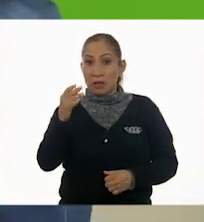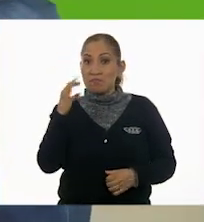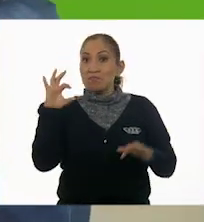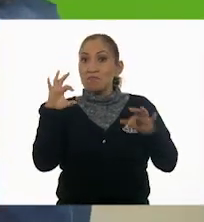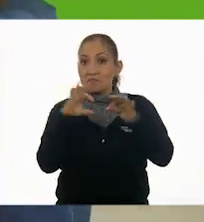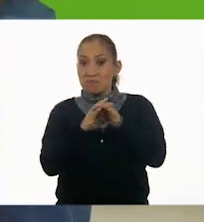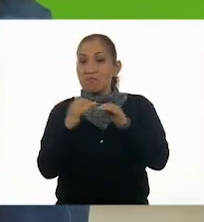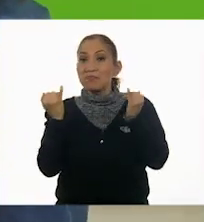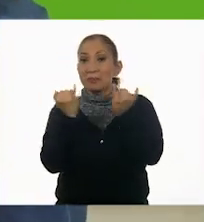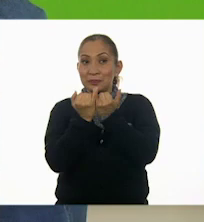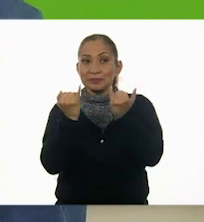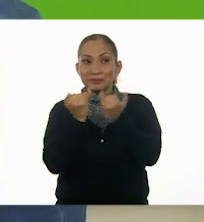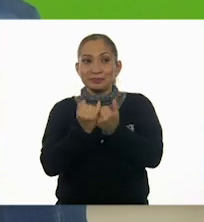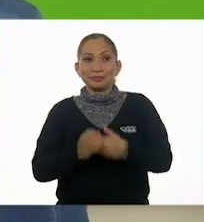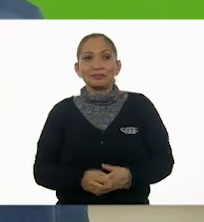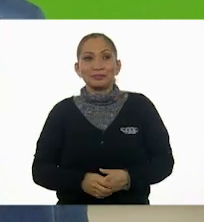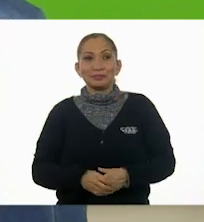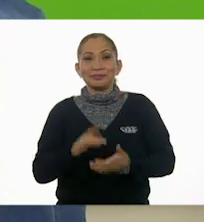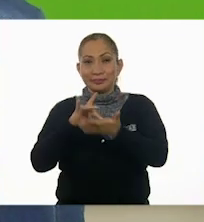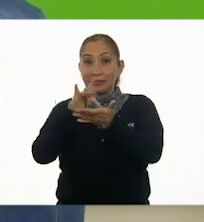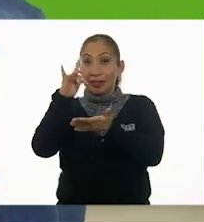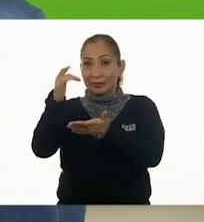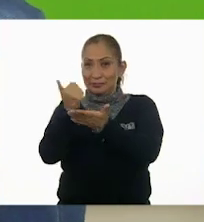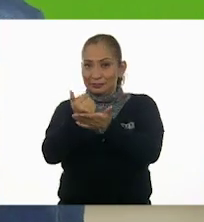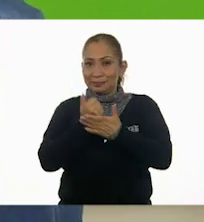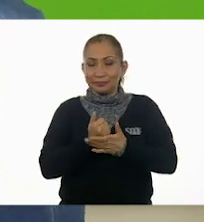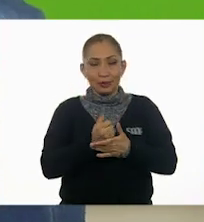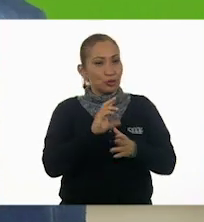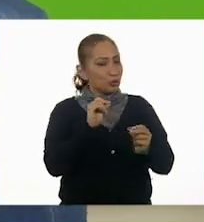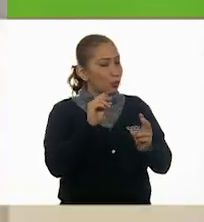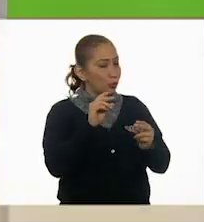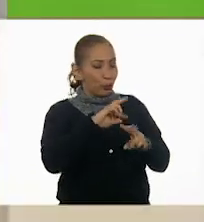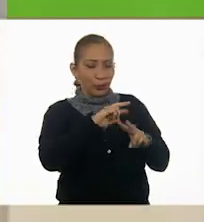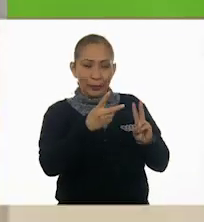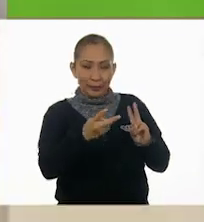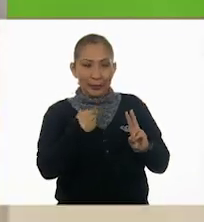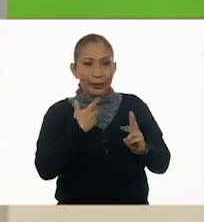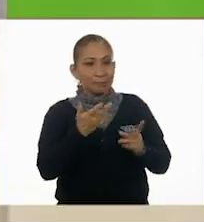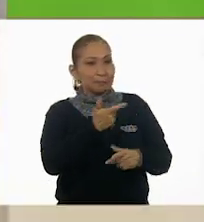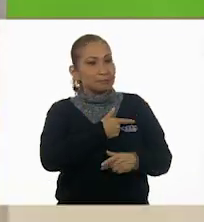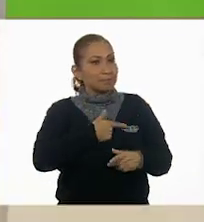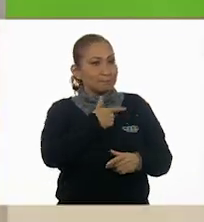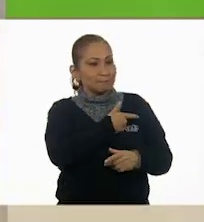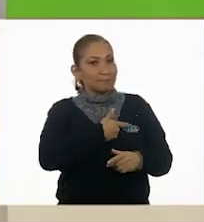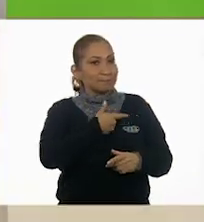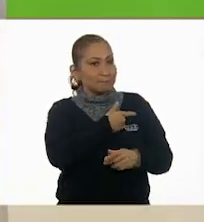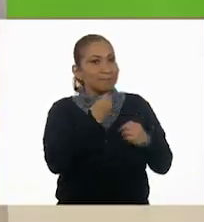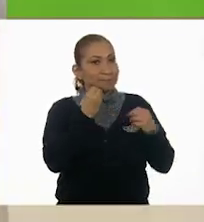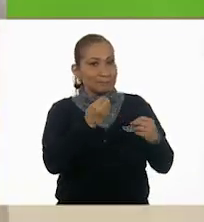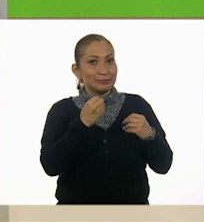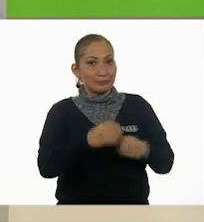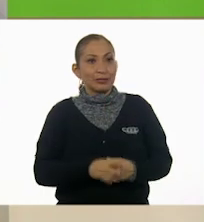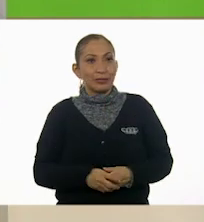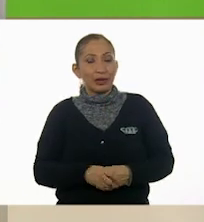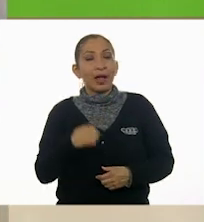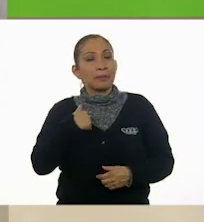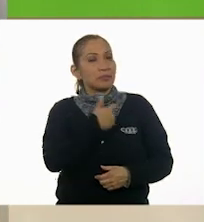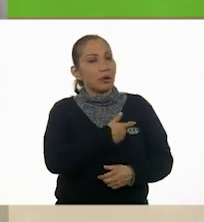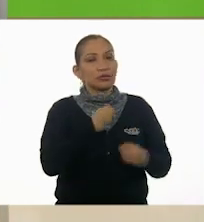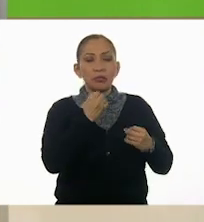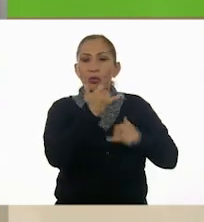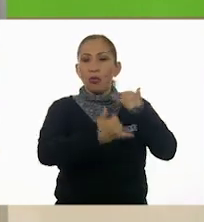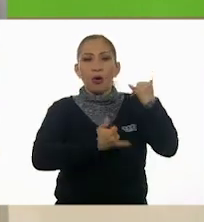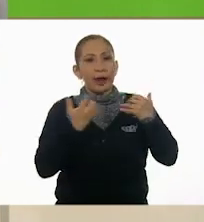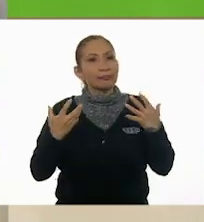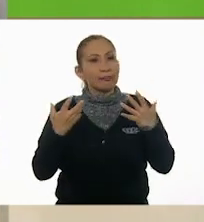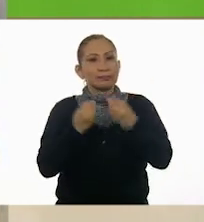¡Sí! Gracias por tu ayuda. No, al contrario. Me encanta. Está divertido. Sí. Me gusta mucho